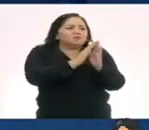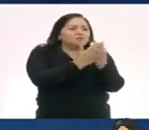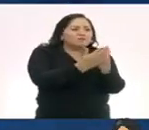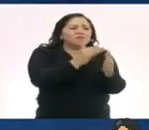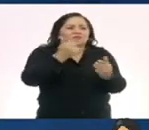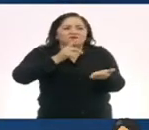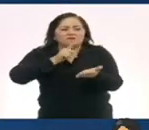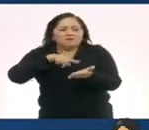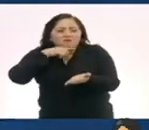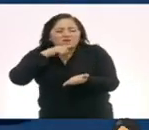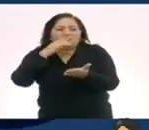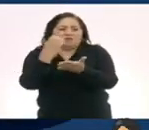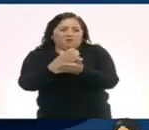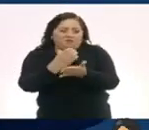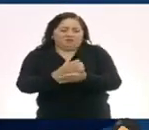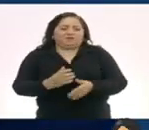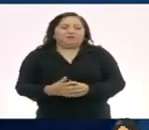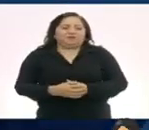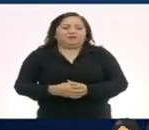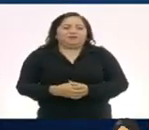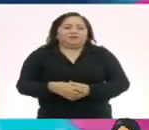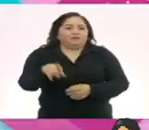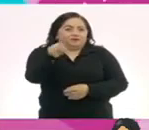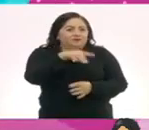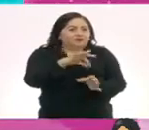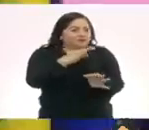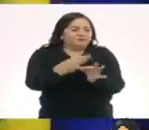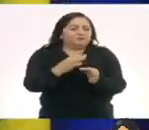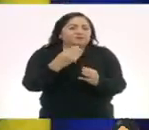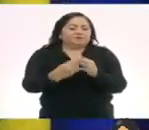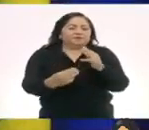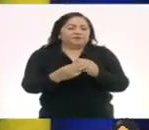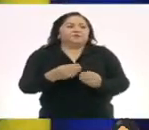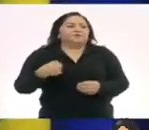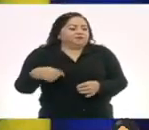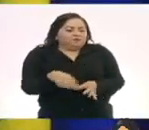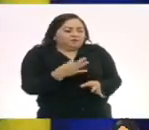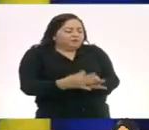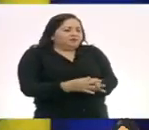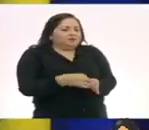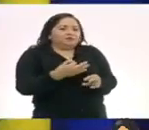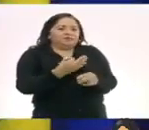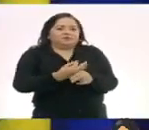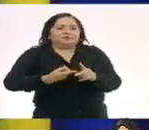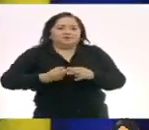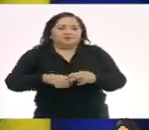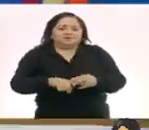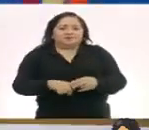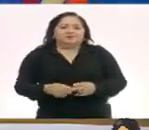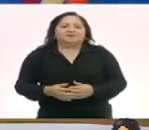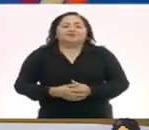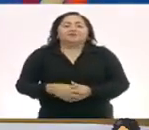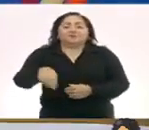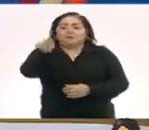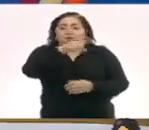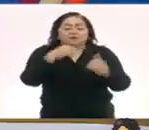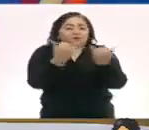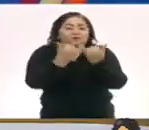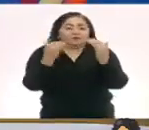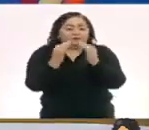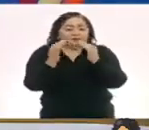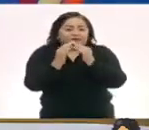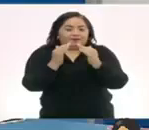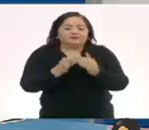anotar. Perfecto. Pues espero que ustedes ya tengan listo su material. Nosotras ya estamos listas para comenzar. Muy listas. Muy bien. ¿Ustedes también ahí en